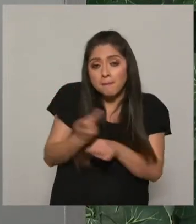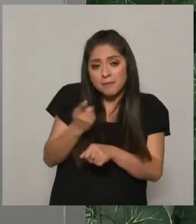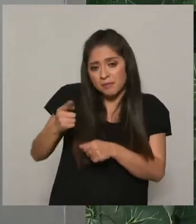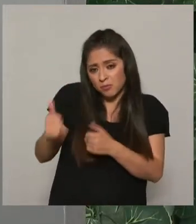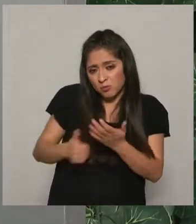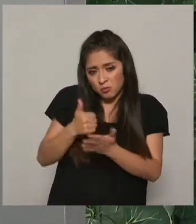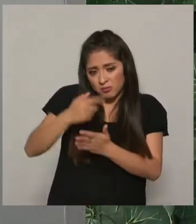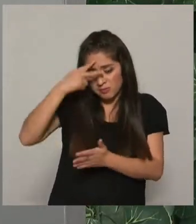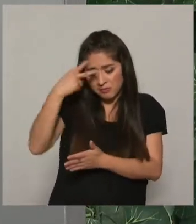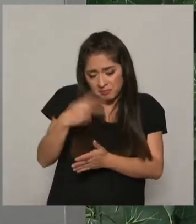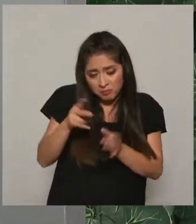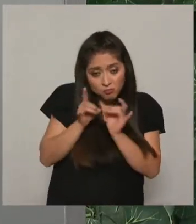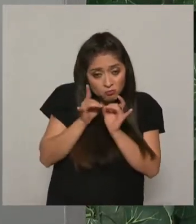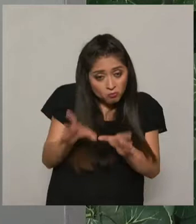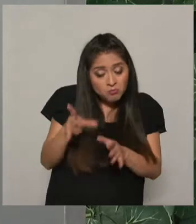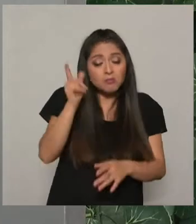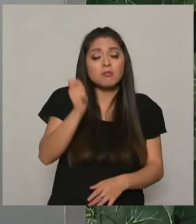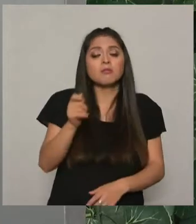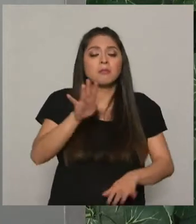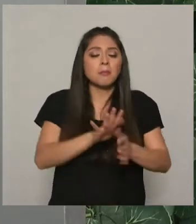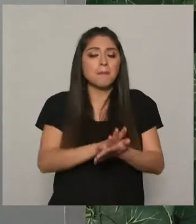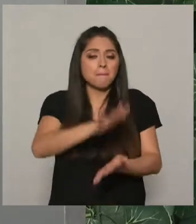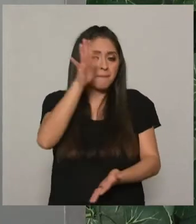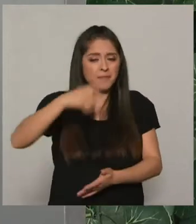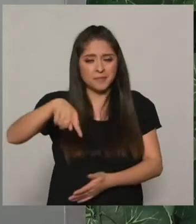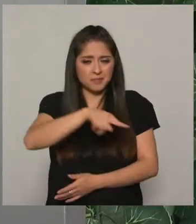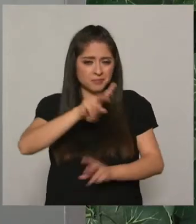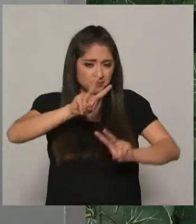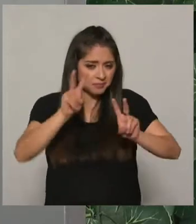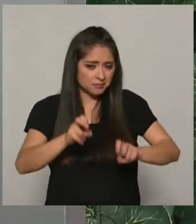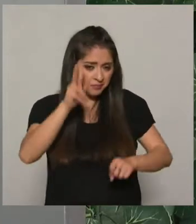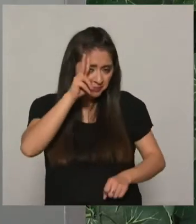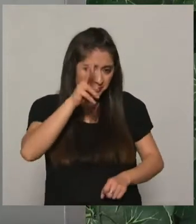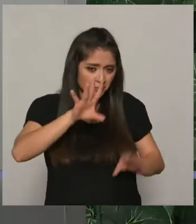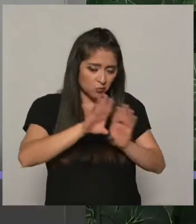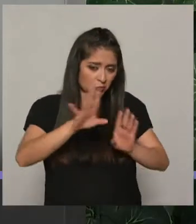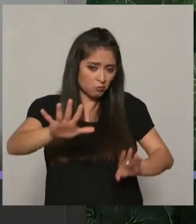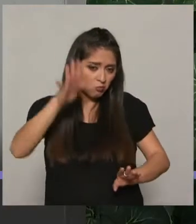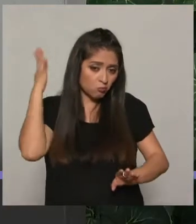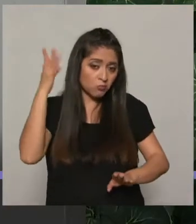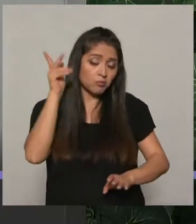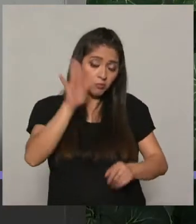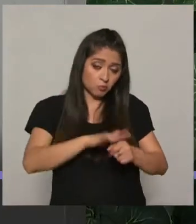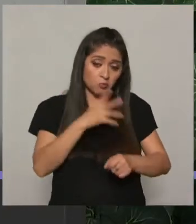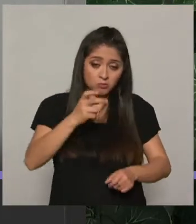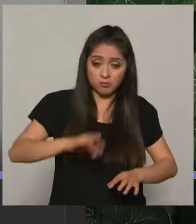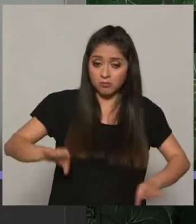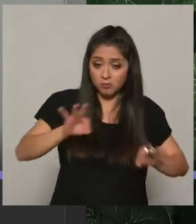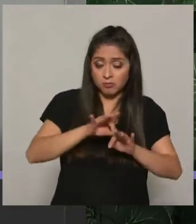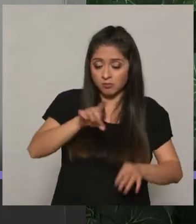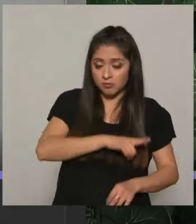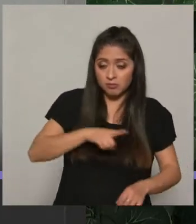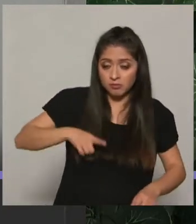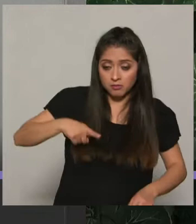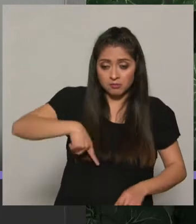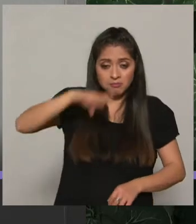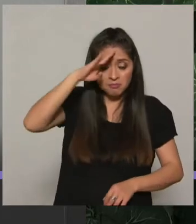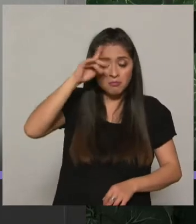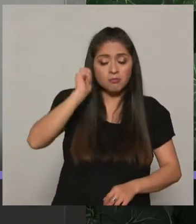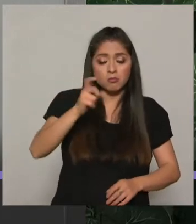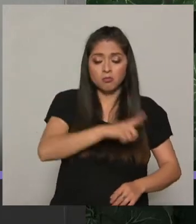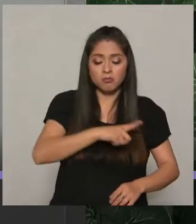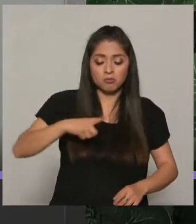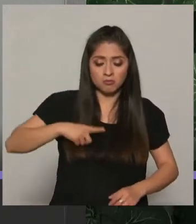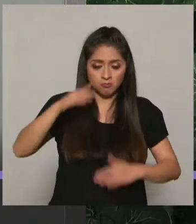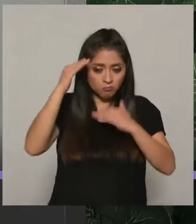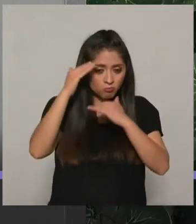ciudad, la mayoría tiene que ver con la velocidad. Por eso la relevancia de recordarle a todos quienes conducen por qué hay que respetar los límites de velocidad.